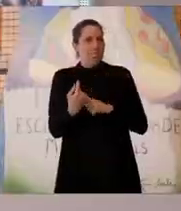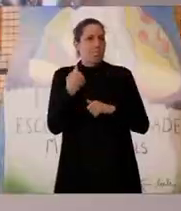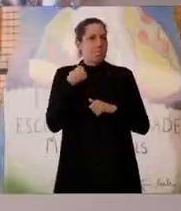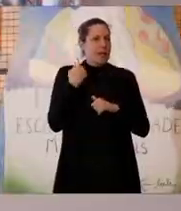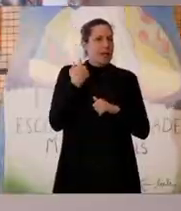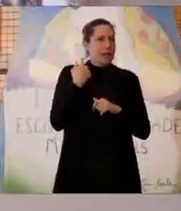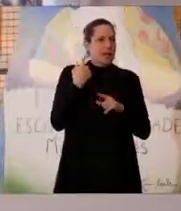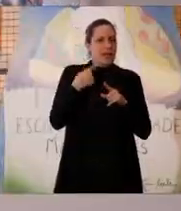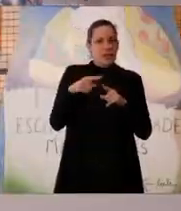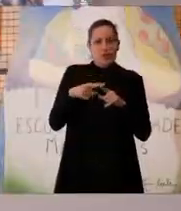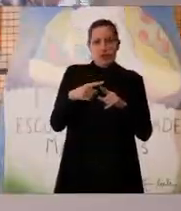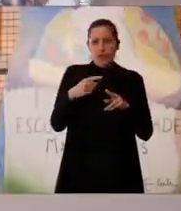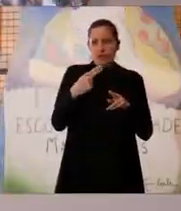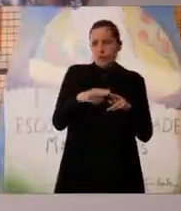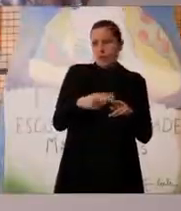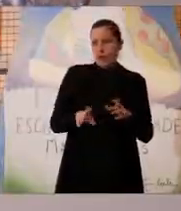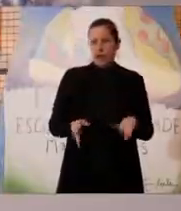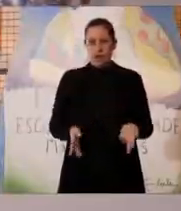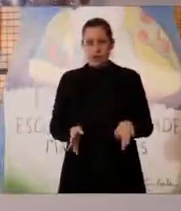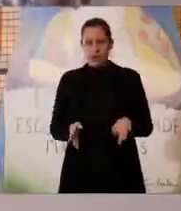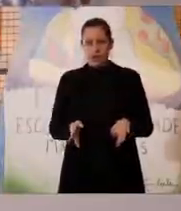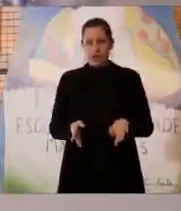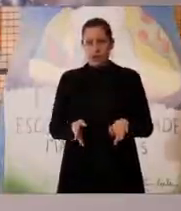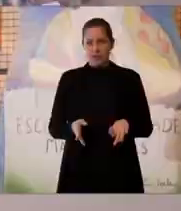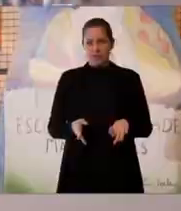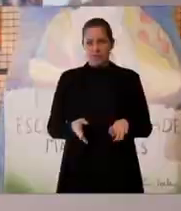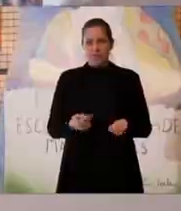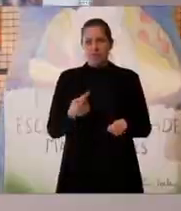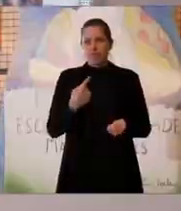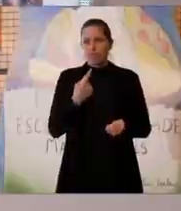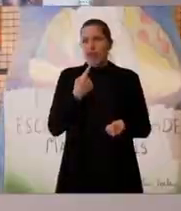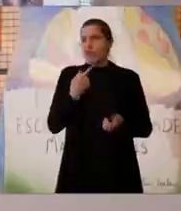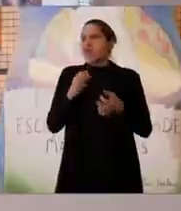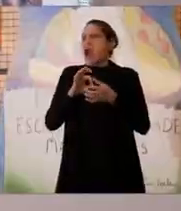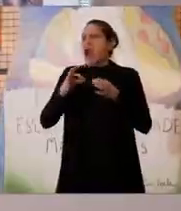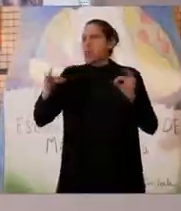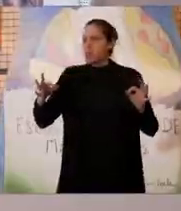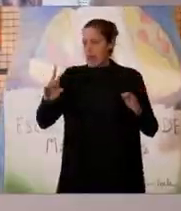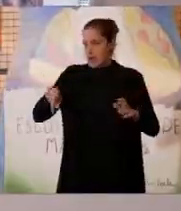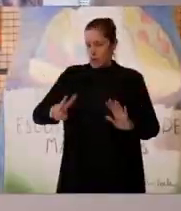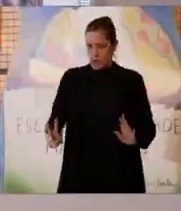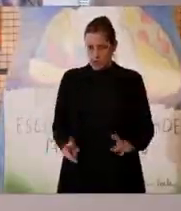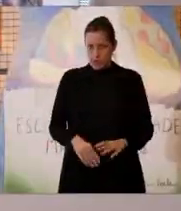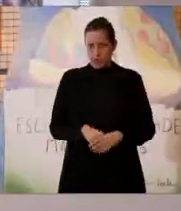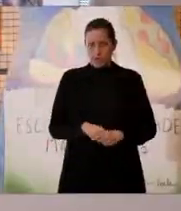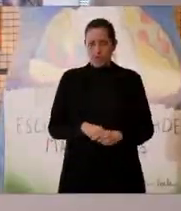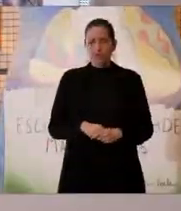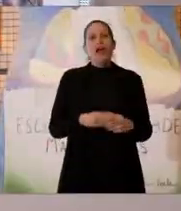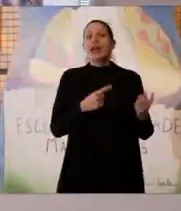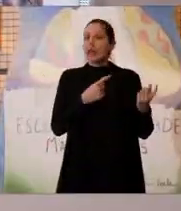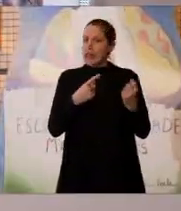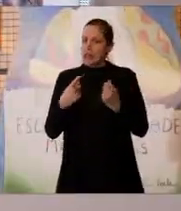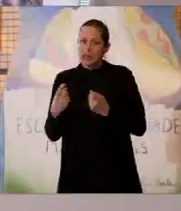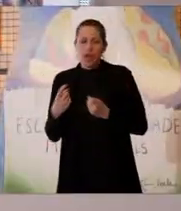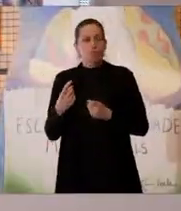amigas es una estrategia es algo que creo que es importante necesitamos mujeres haciendo